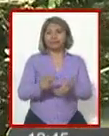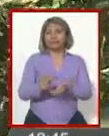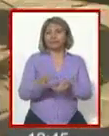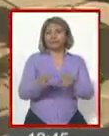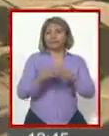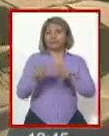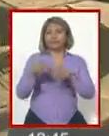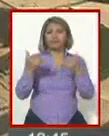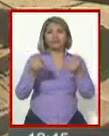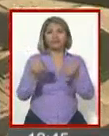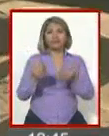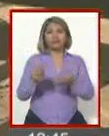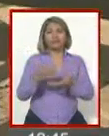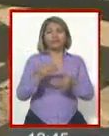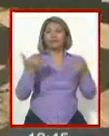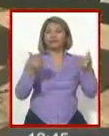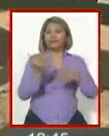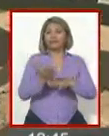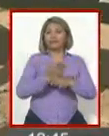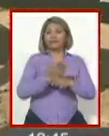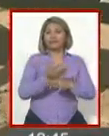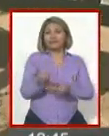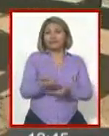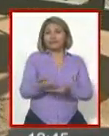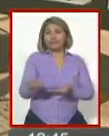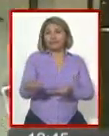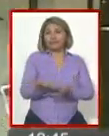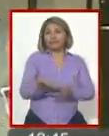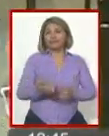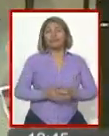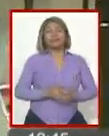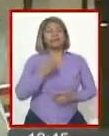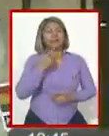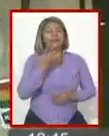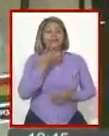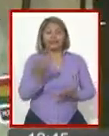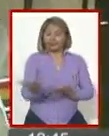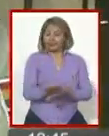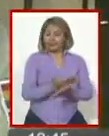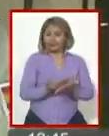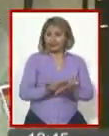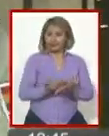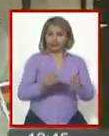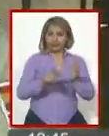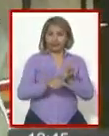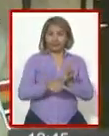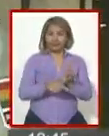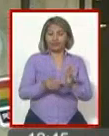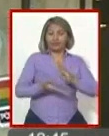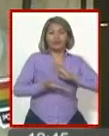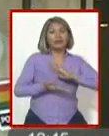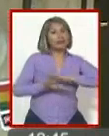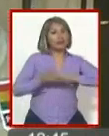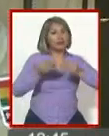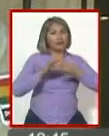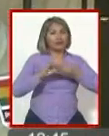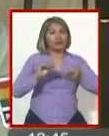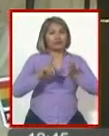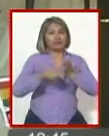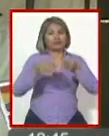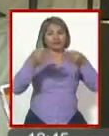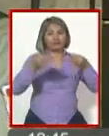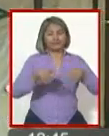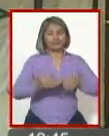antes de registrarse el asesinato estaban jugando. Todos los elementos lo va a colectar y la verdad histórica la va a